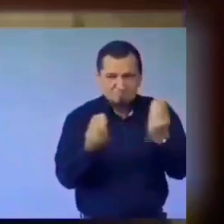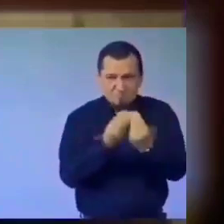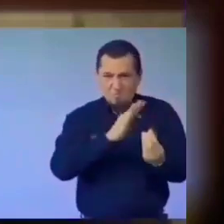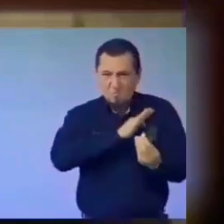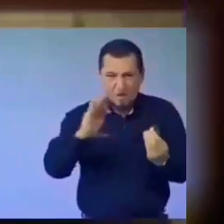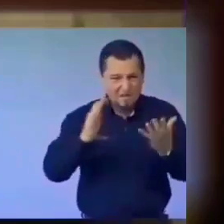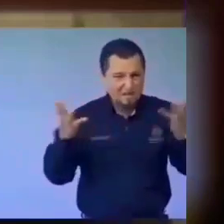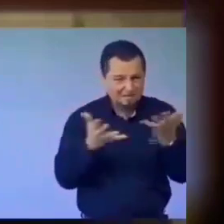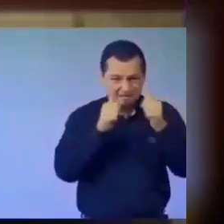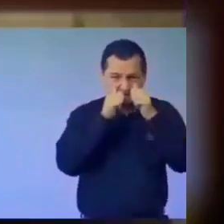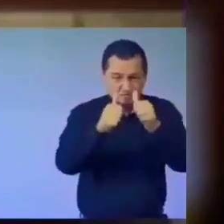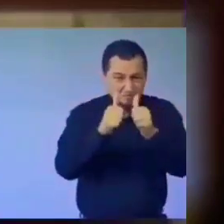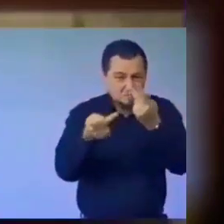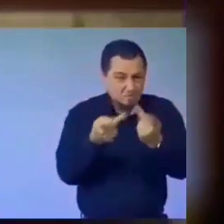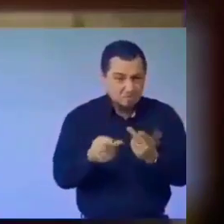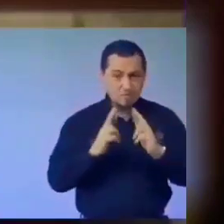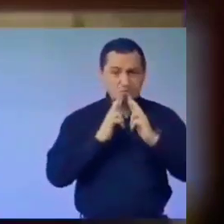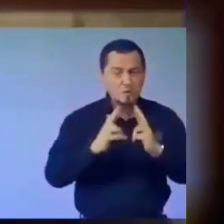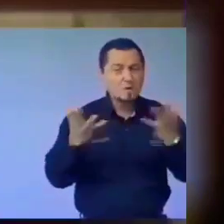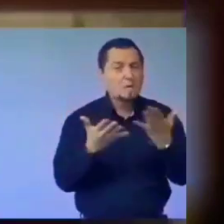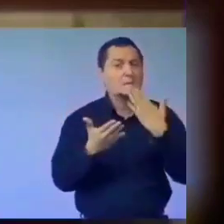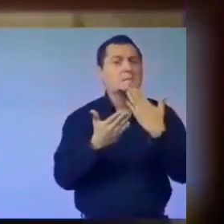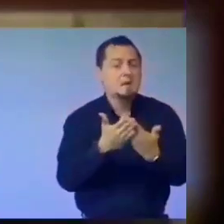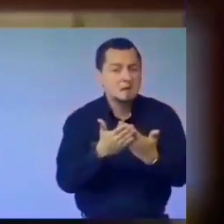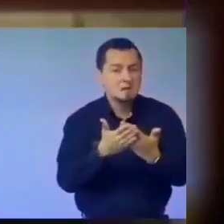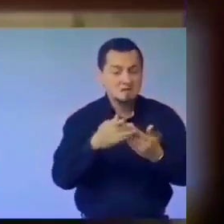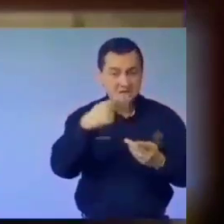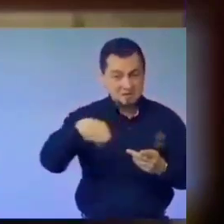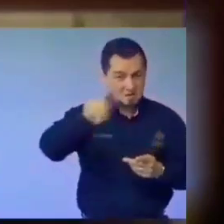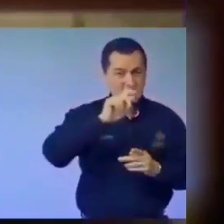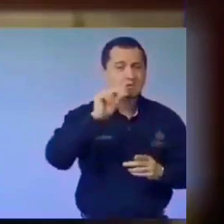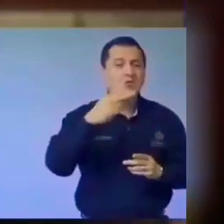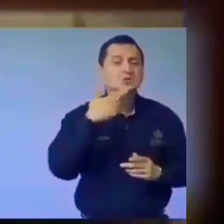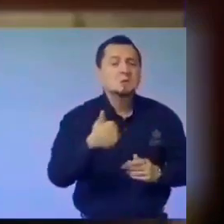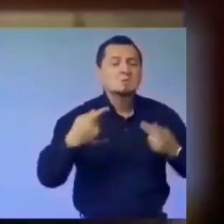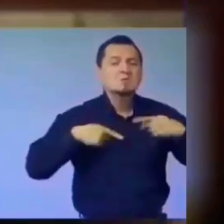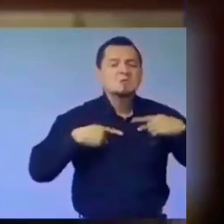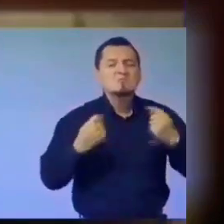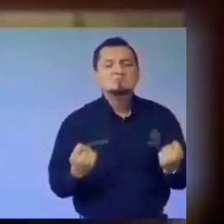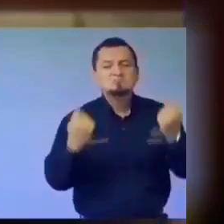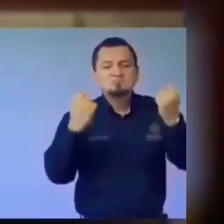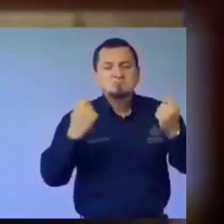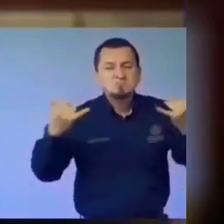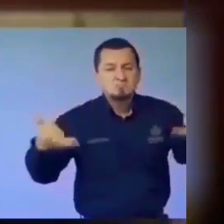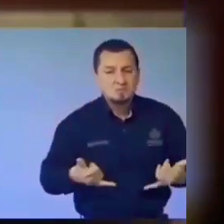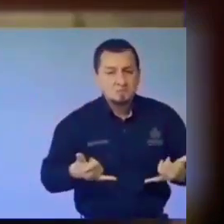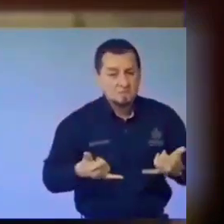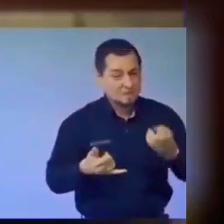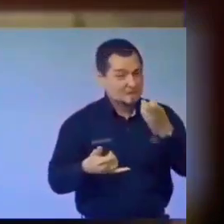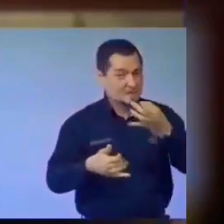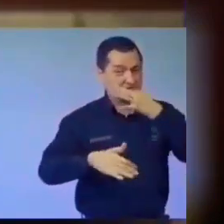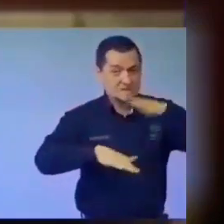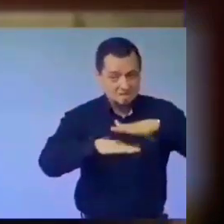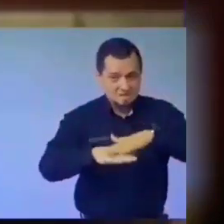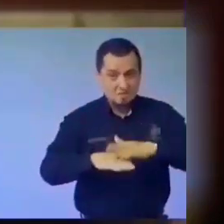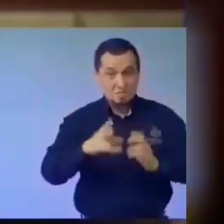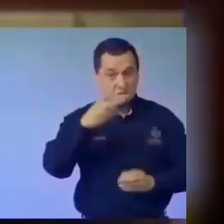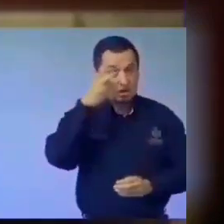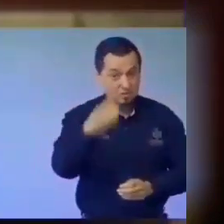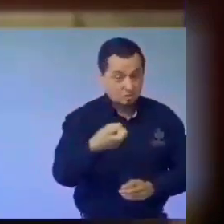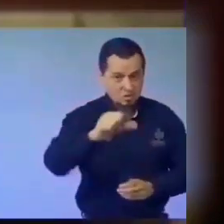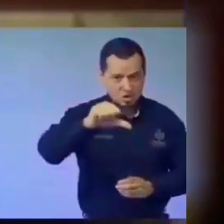nuestro alcance. Los resultados confirman que estamos haciendo lo correcto, pero de nada servirá lo que hagamos si la gente no hace su parte. Así de claro.